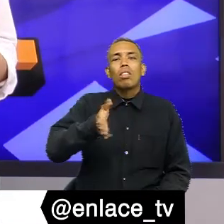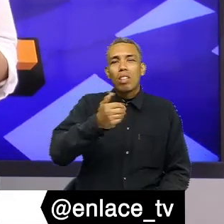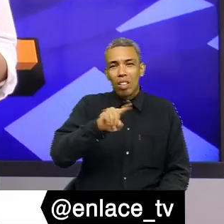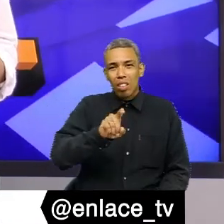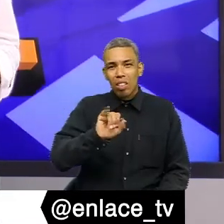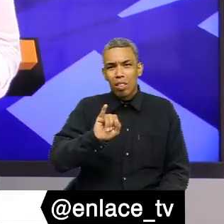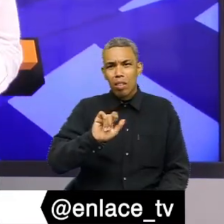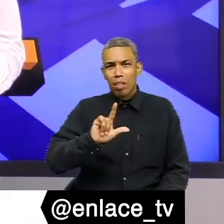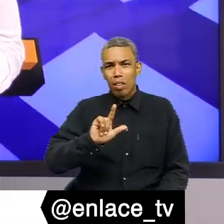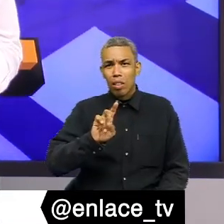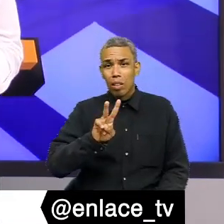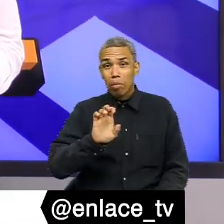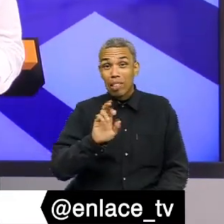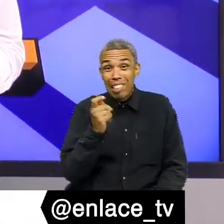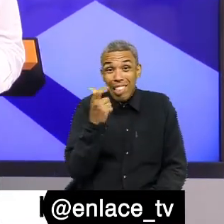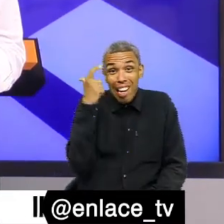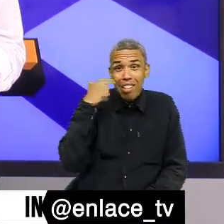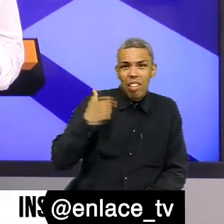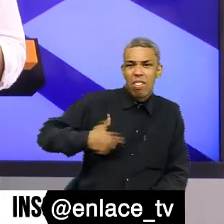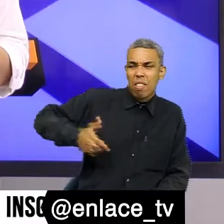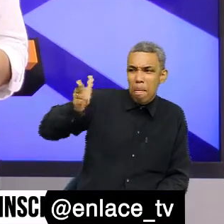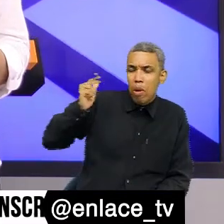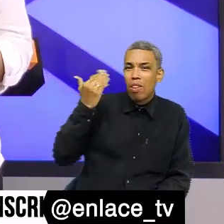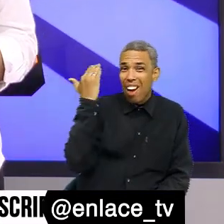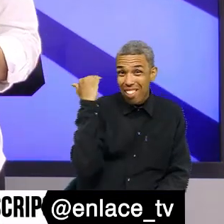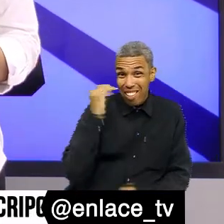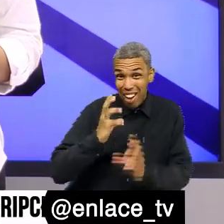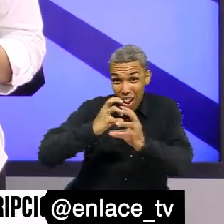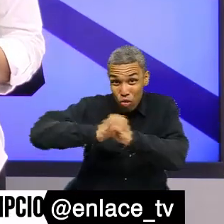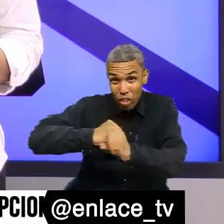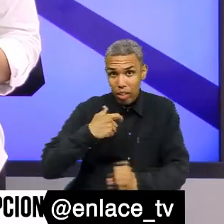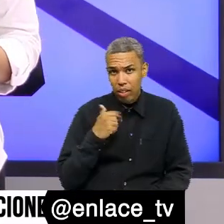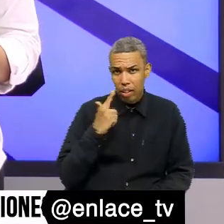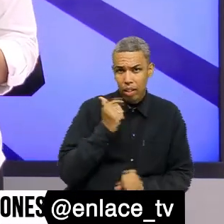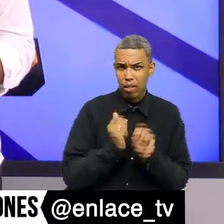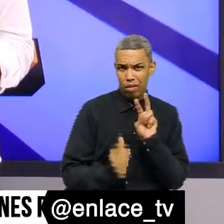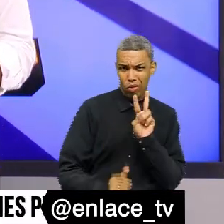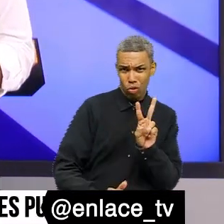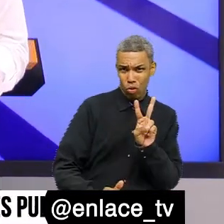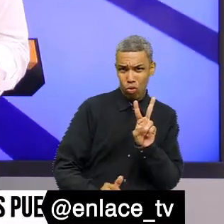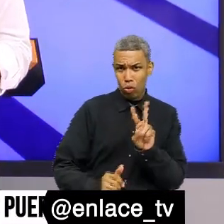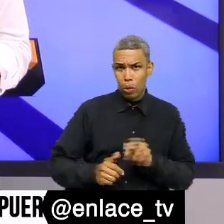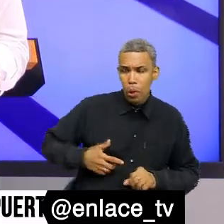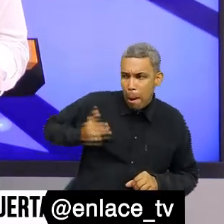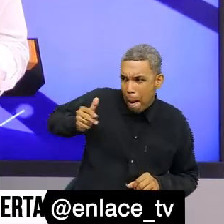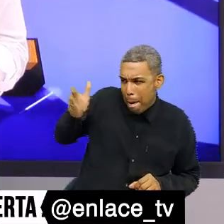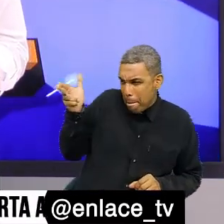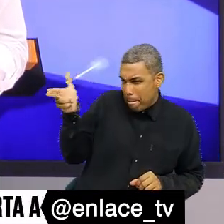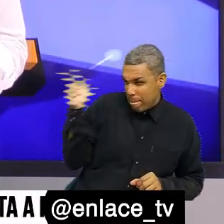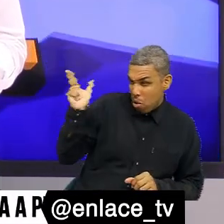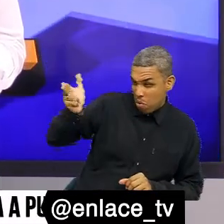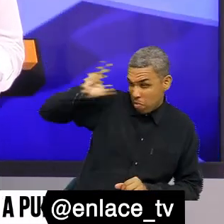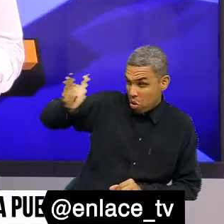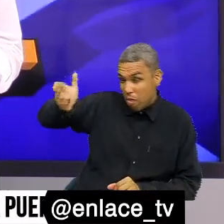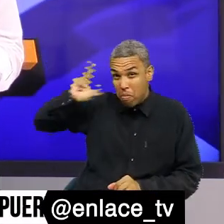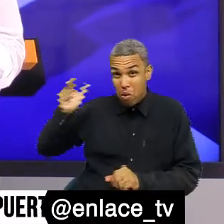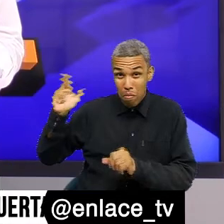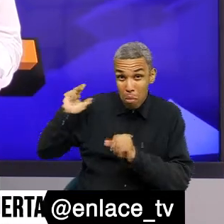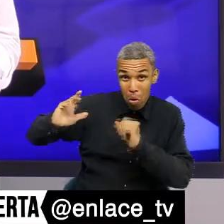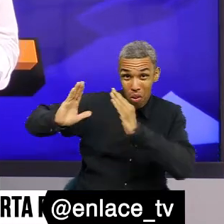encontraban en su vivienda. Anoche llegaron hasta su inmueble dos personas armadas y dispararon indiscriminadamente contra esta